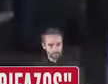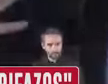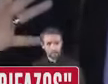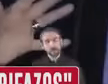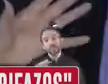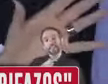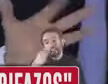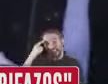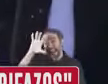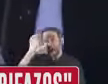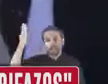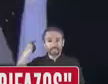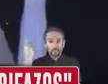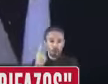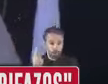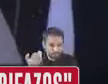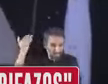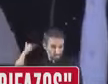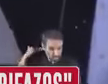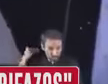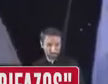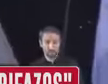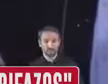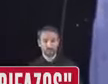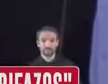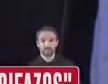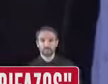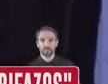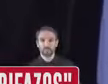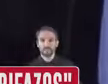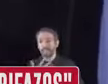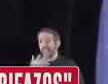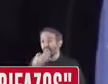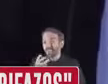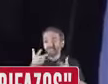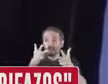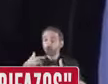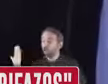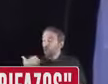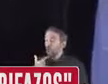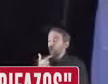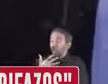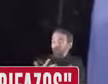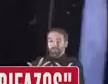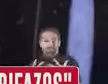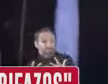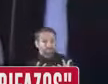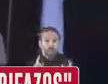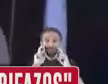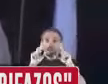aquel momento la verdad estábamos todos estupefactos frente al